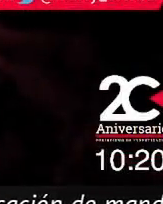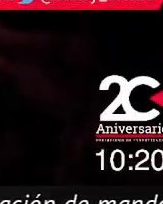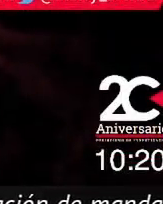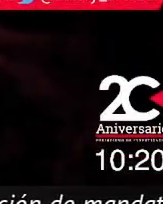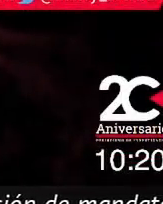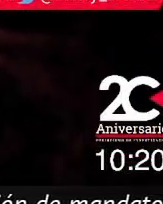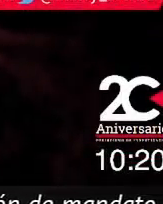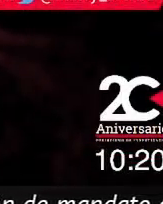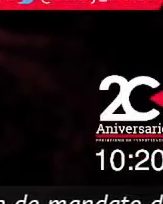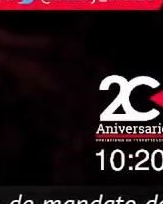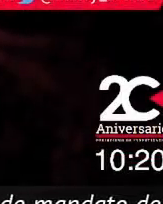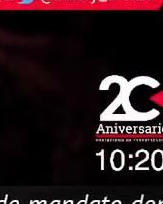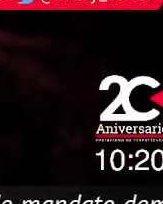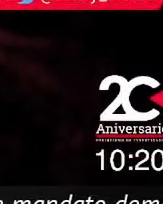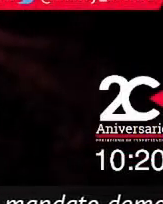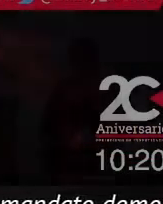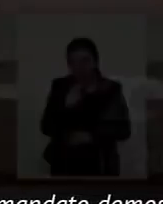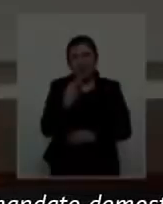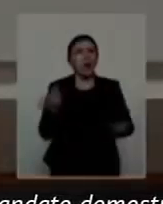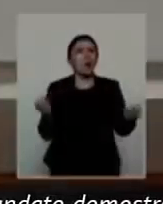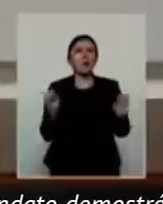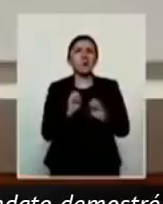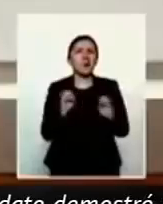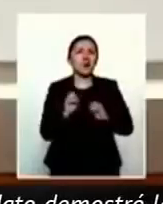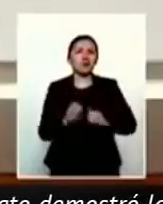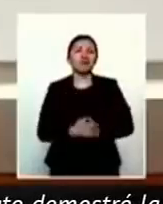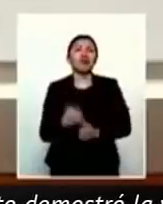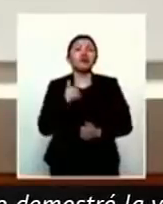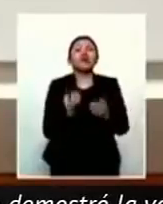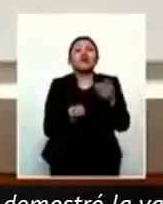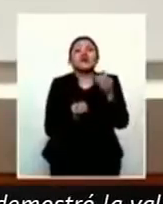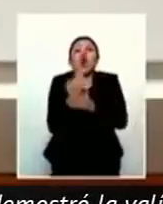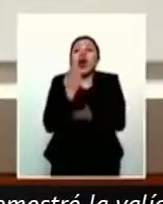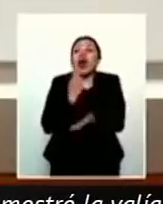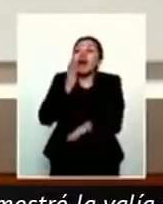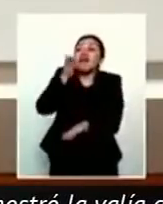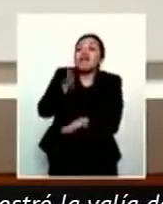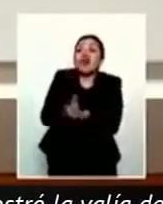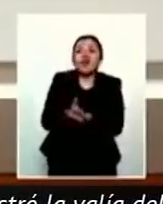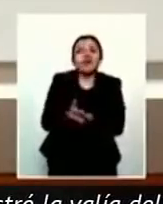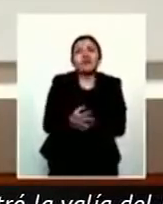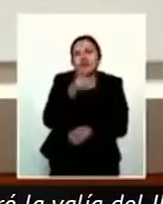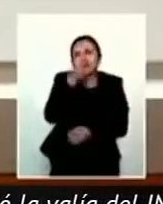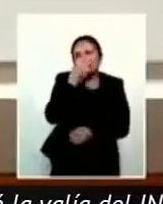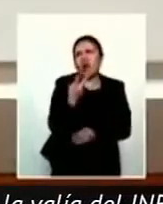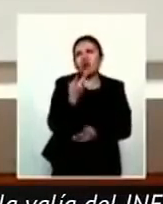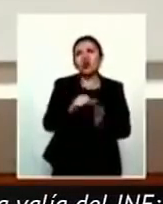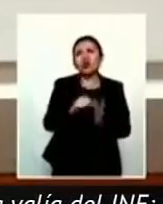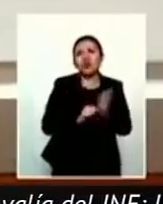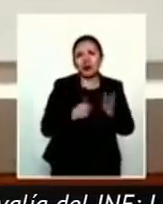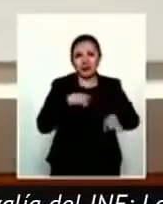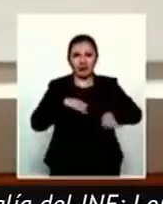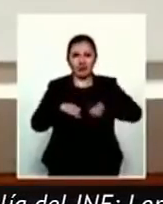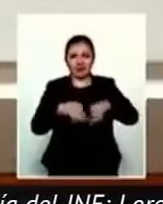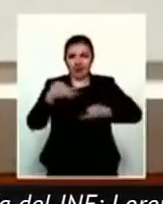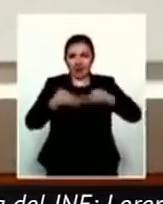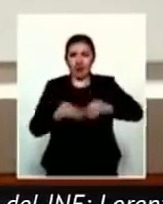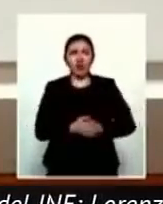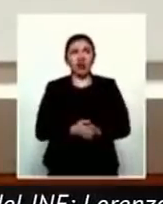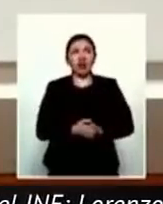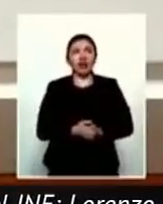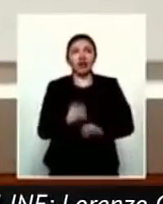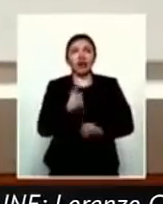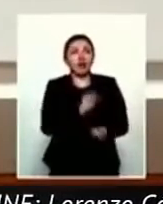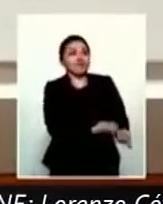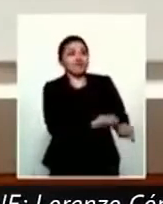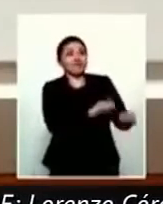ya lo tenemos, vamos a escuchar. Como yo iba llegando, tenía 2 meses en la Corte, pues me turnan a mí